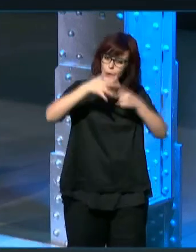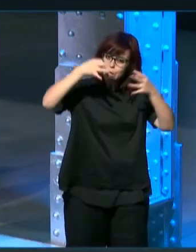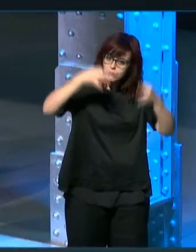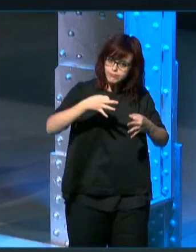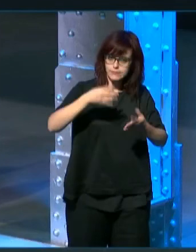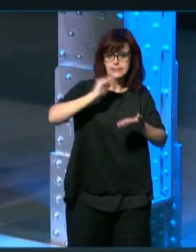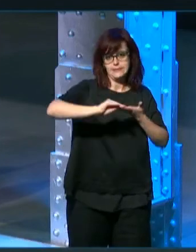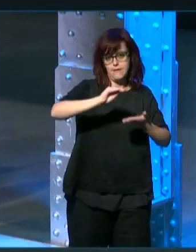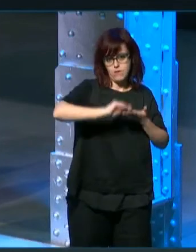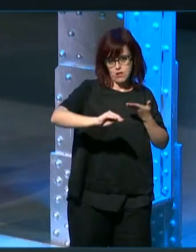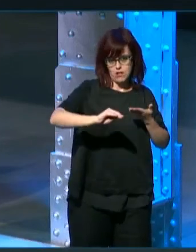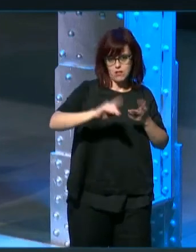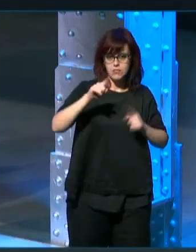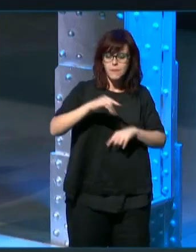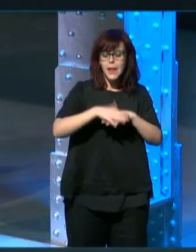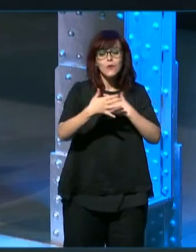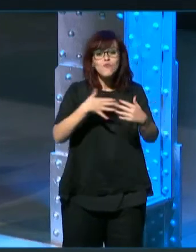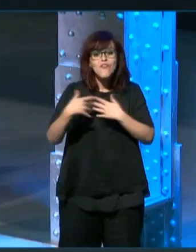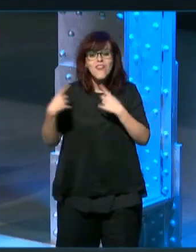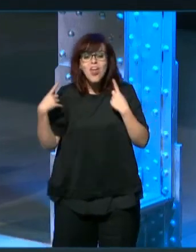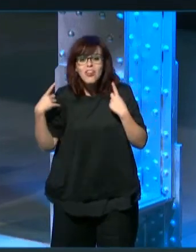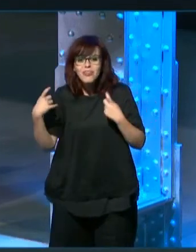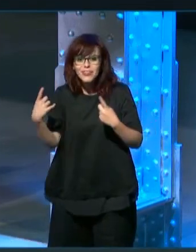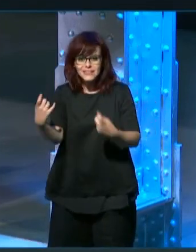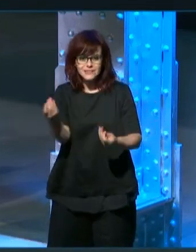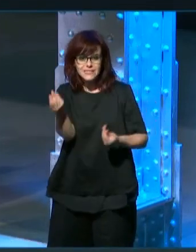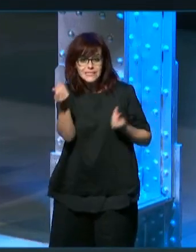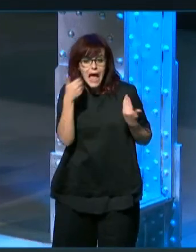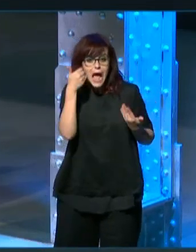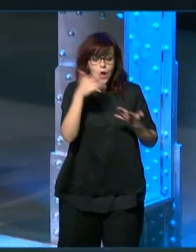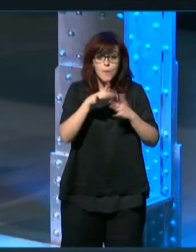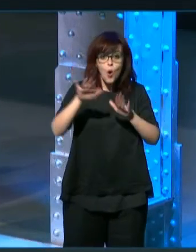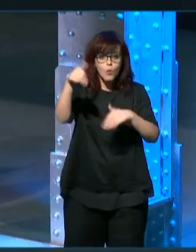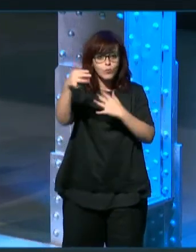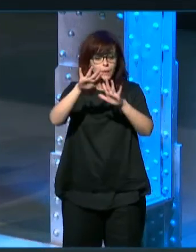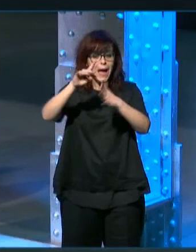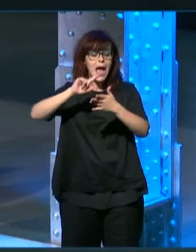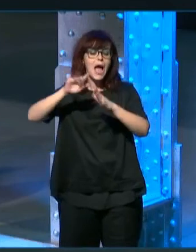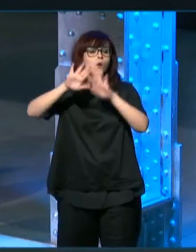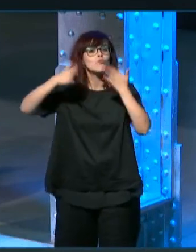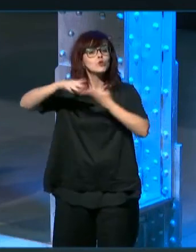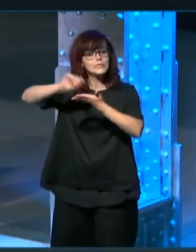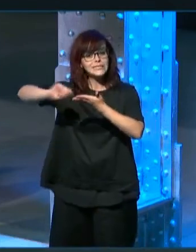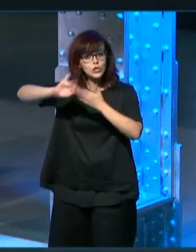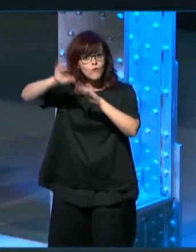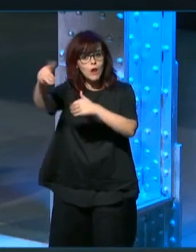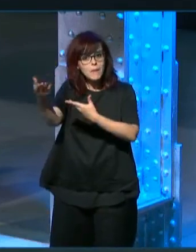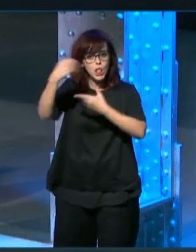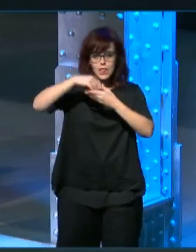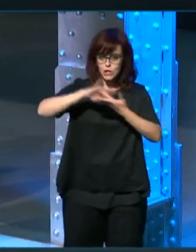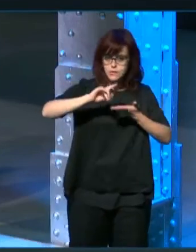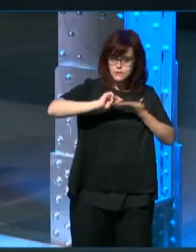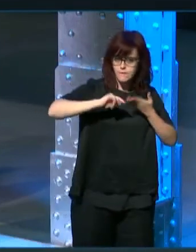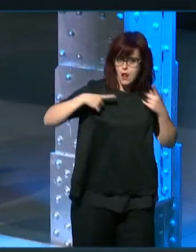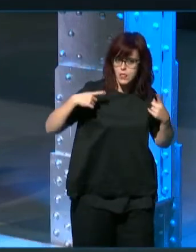decir, ahí hay también una necesidad que más allá de lo que hay afuera del mundo del escritor, va a estar ahí. Lo que decías